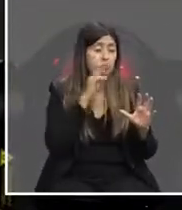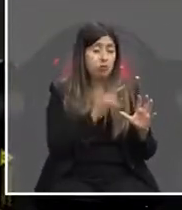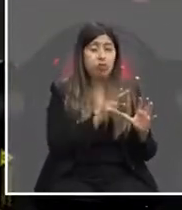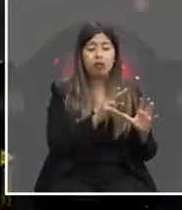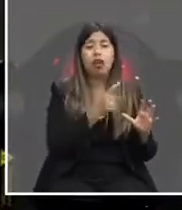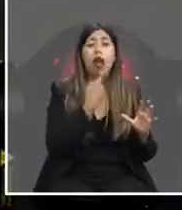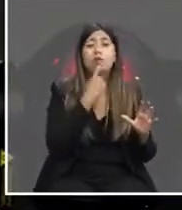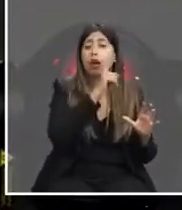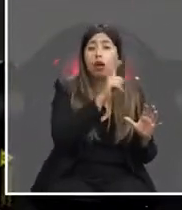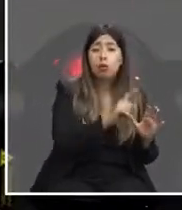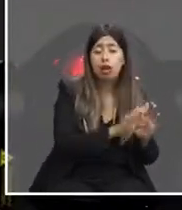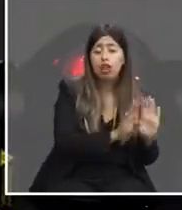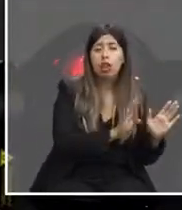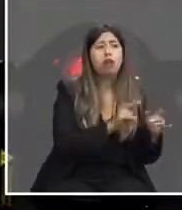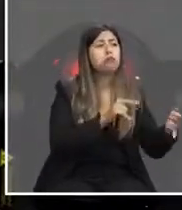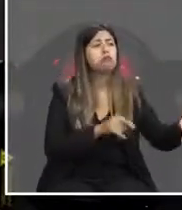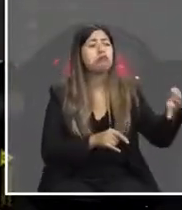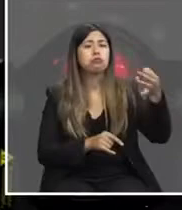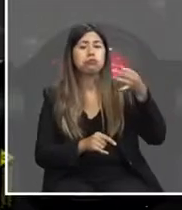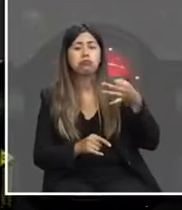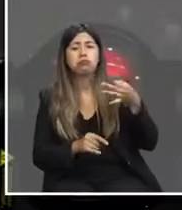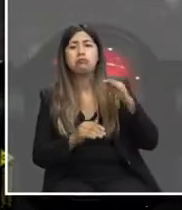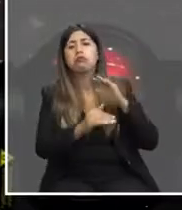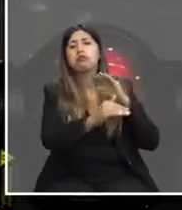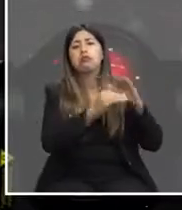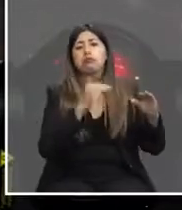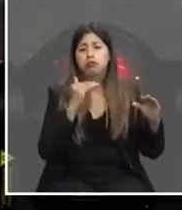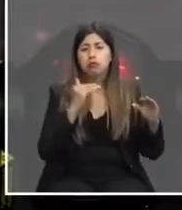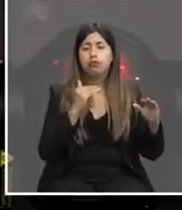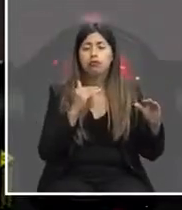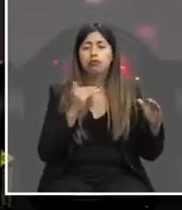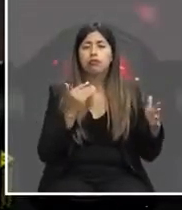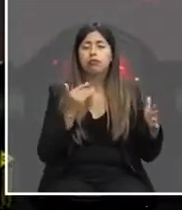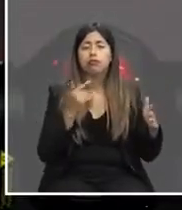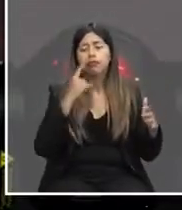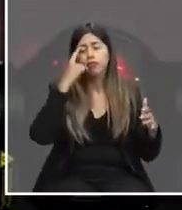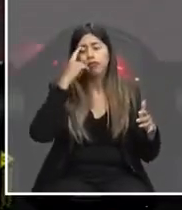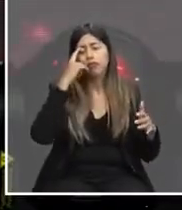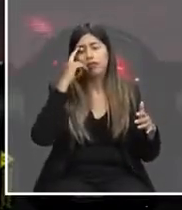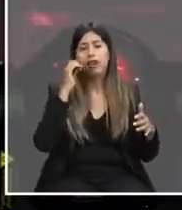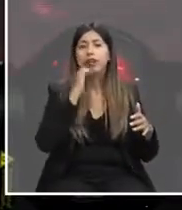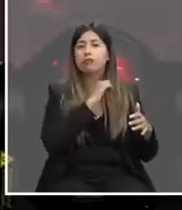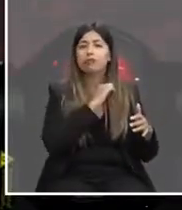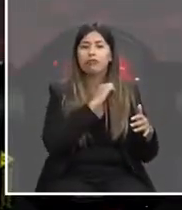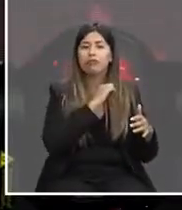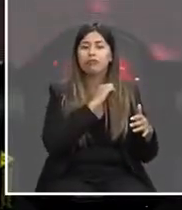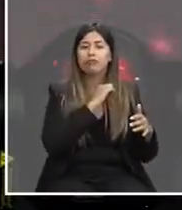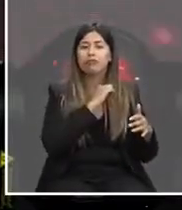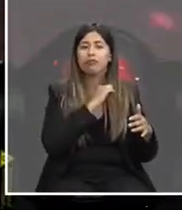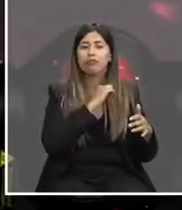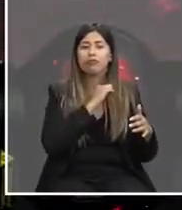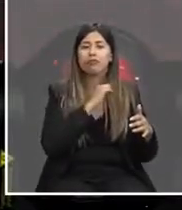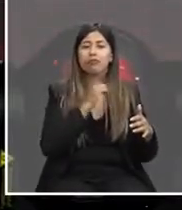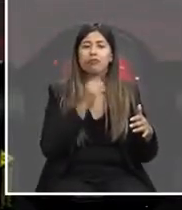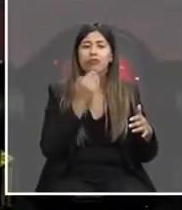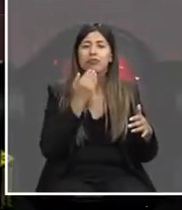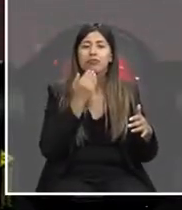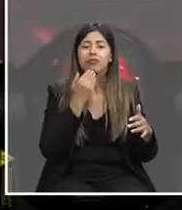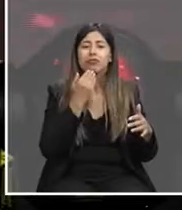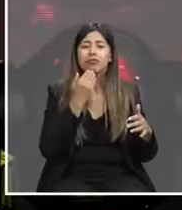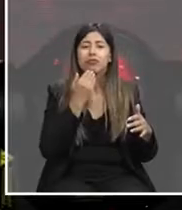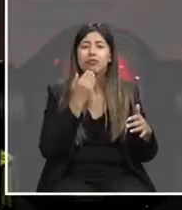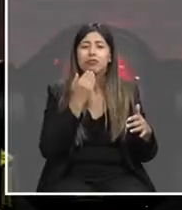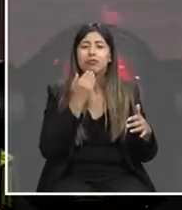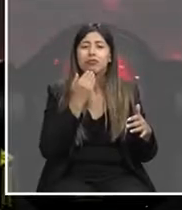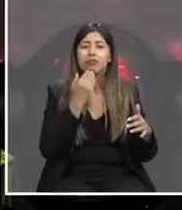que preguntarle, te lo citan, te llega de una otra manera, te hace clic, tilín, volvemos un poco a te gatilla, aquellas